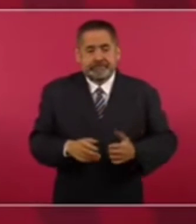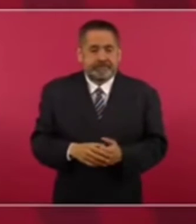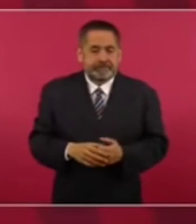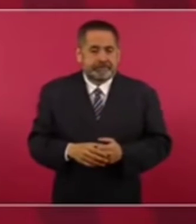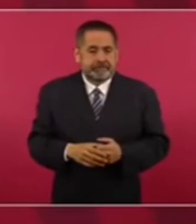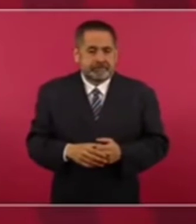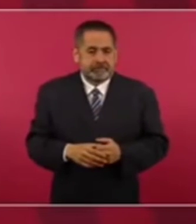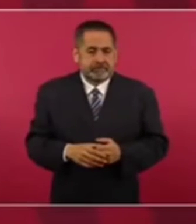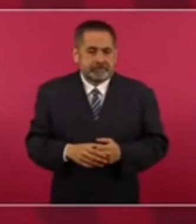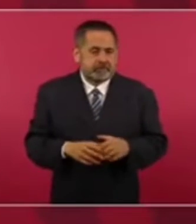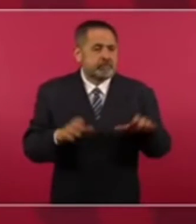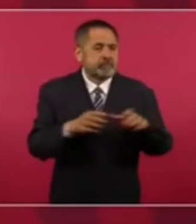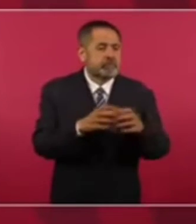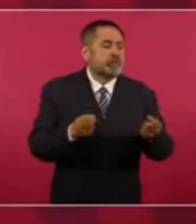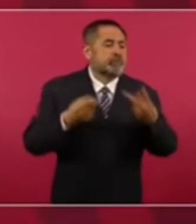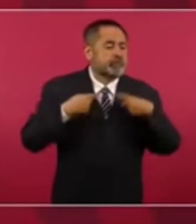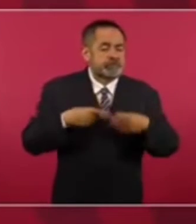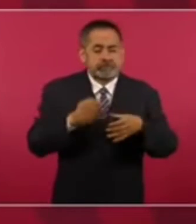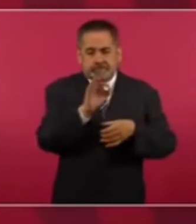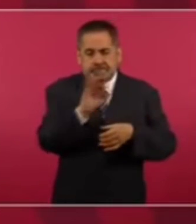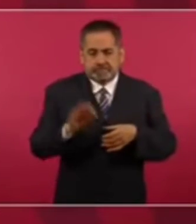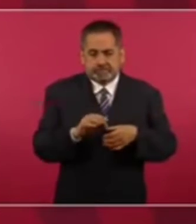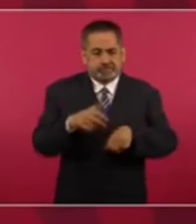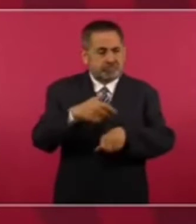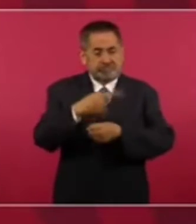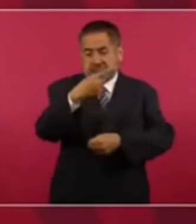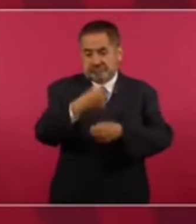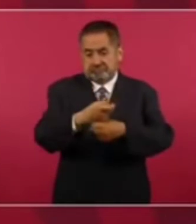De acuerdo a su población, pero es el número